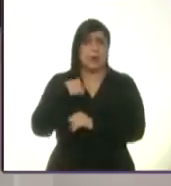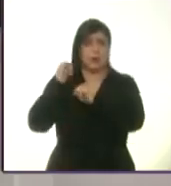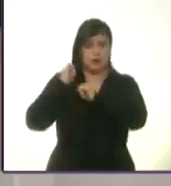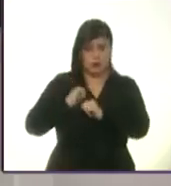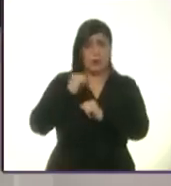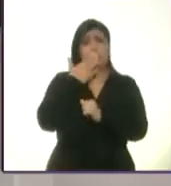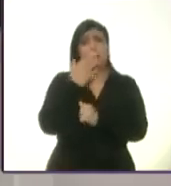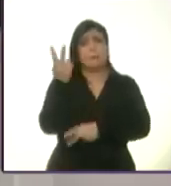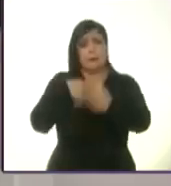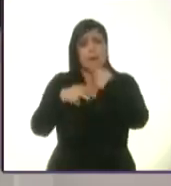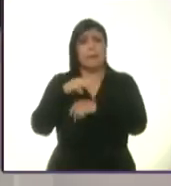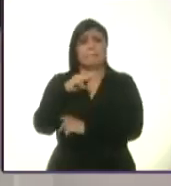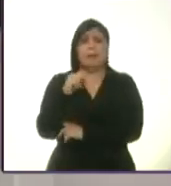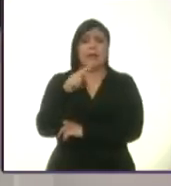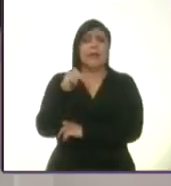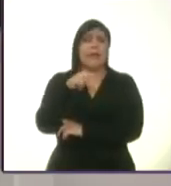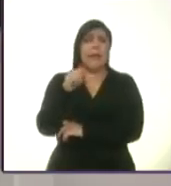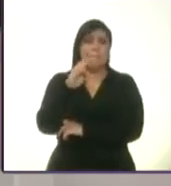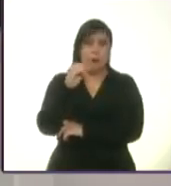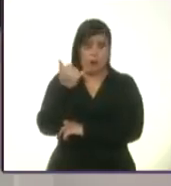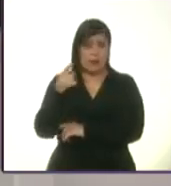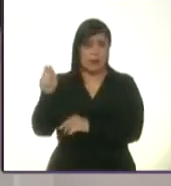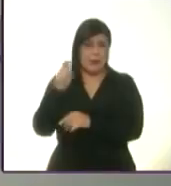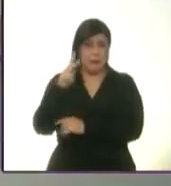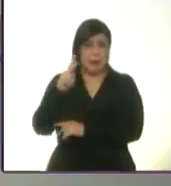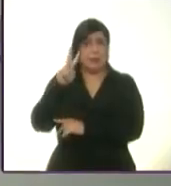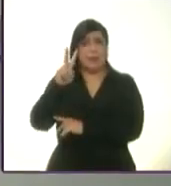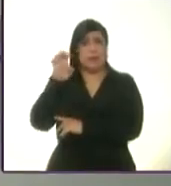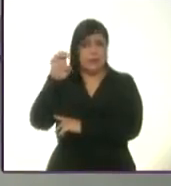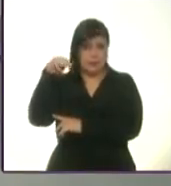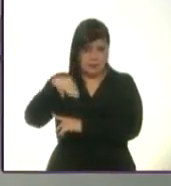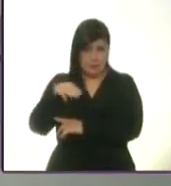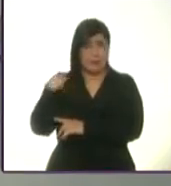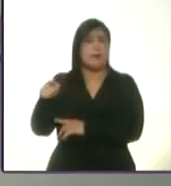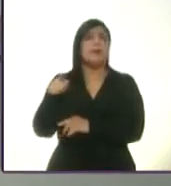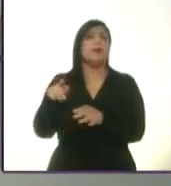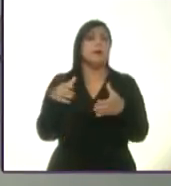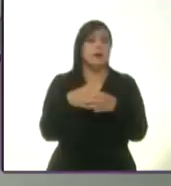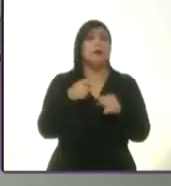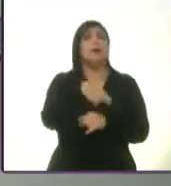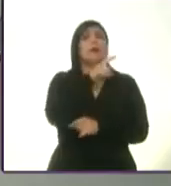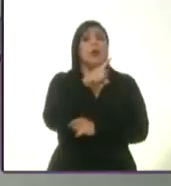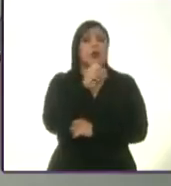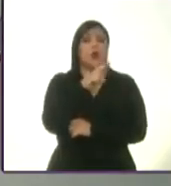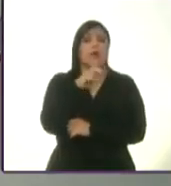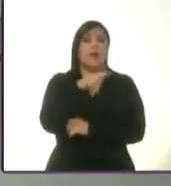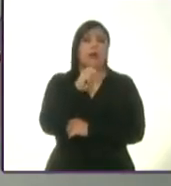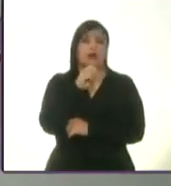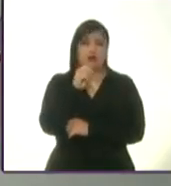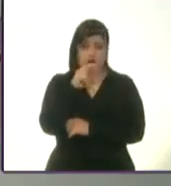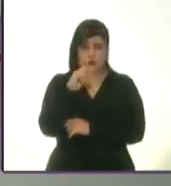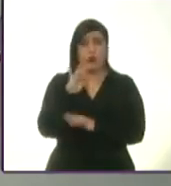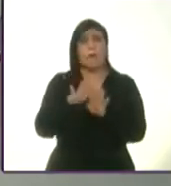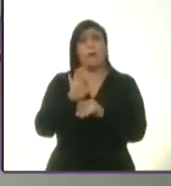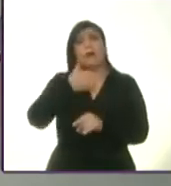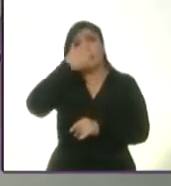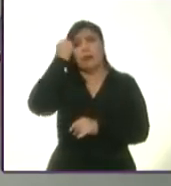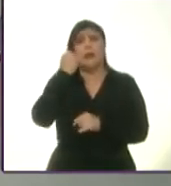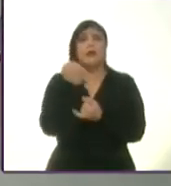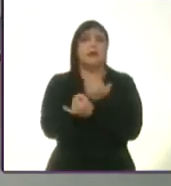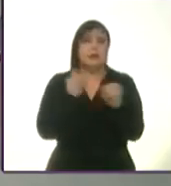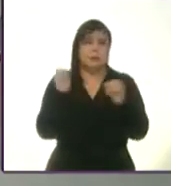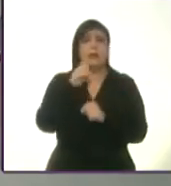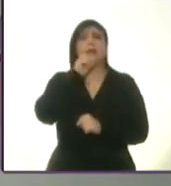damos la bienvenida a mariana boy del partido verde ecologista de méxico a lorena osornio candidata sin partido a